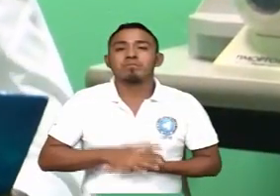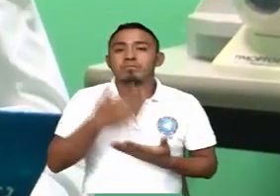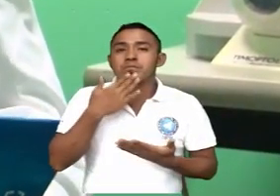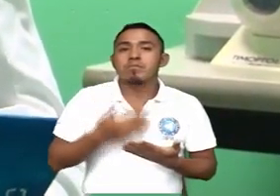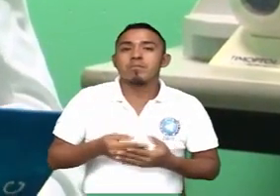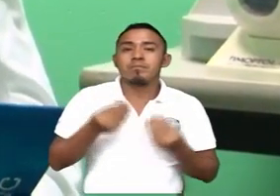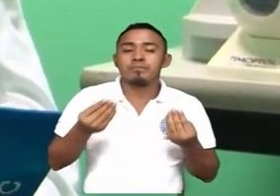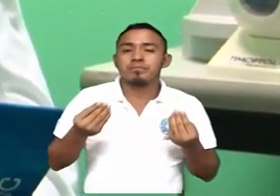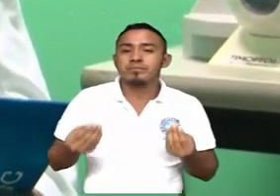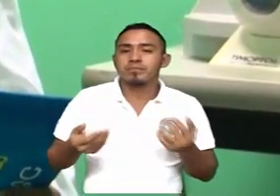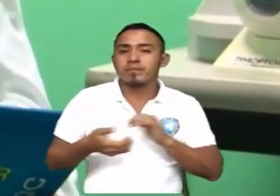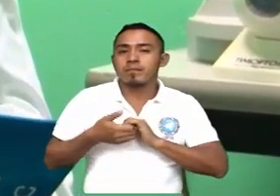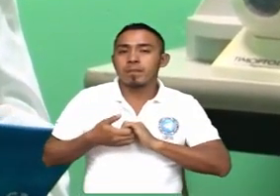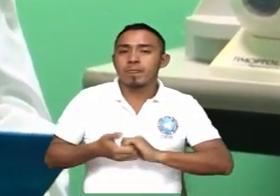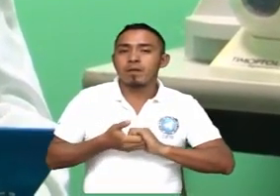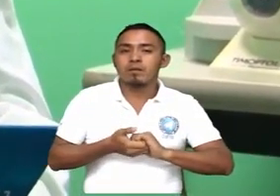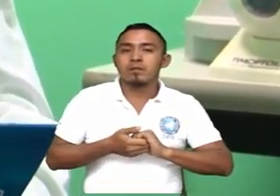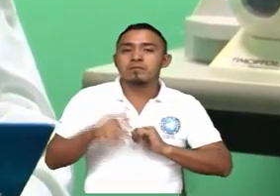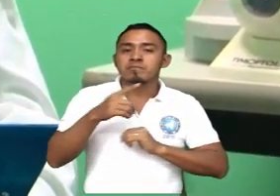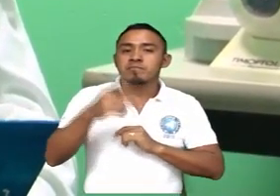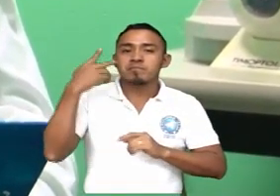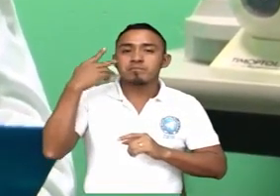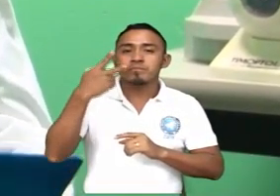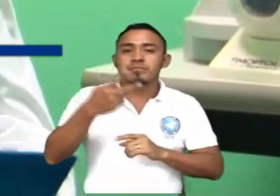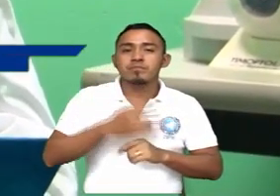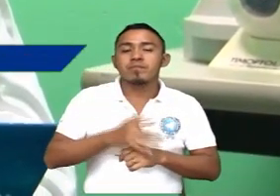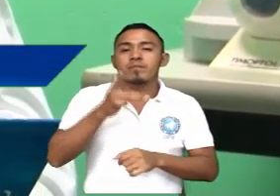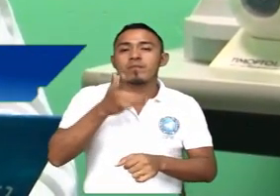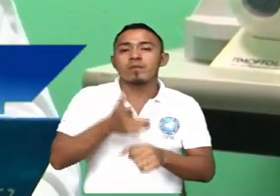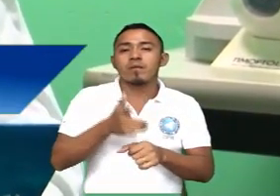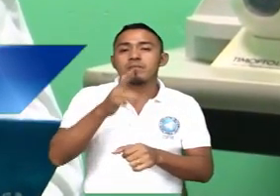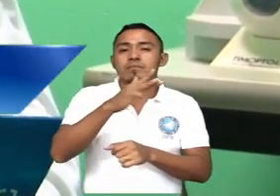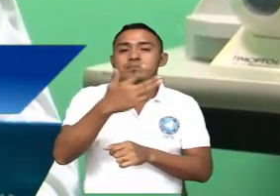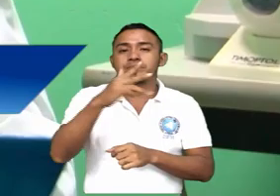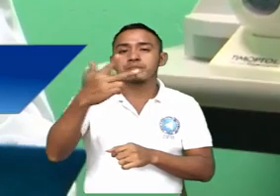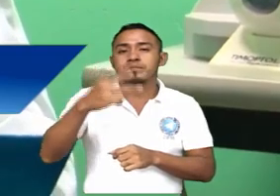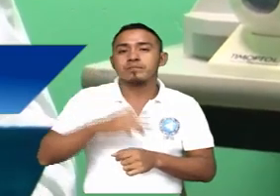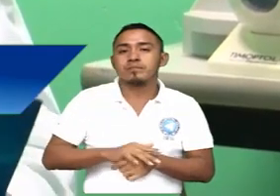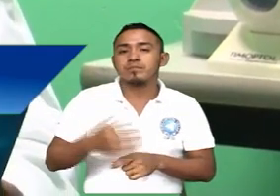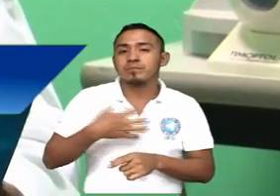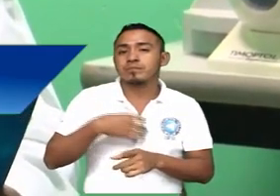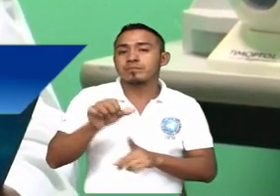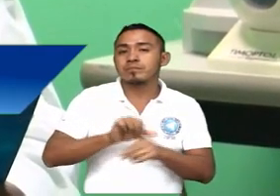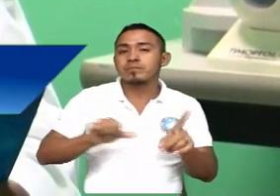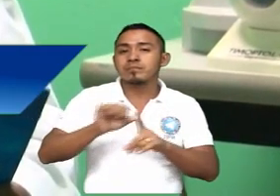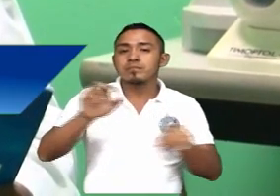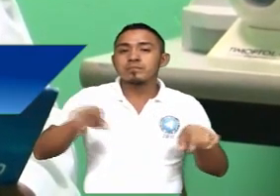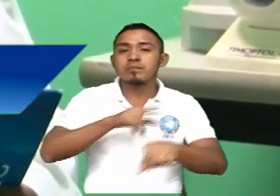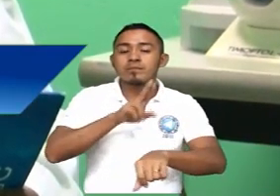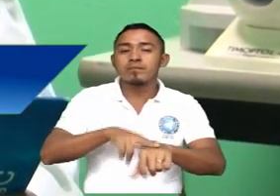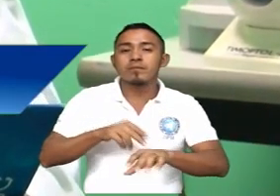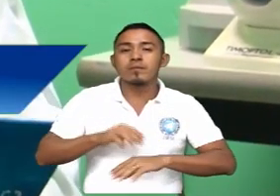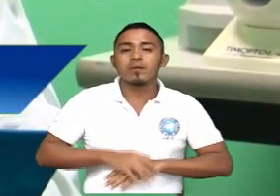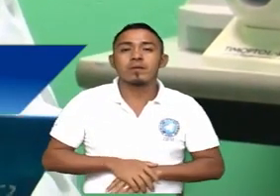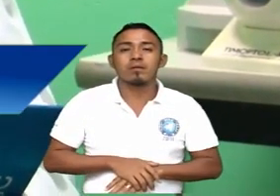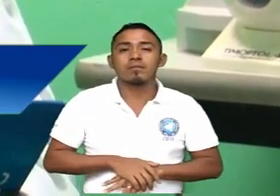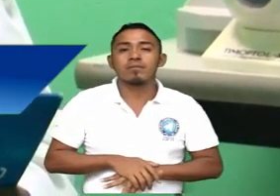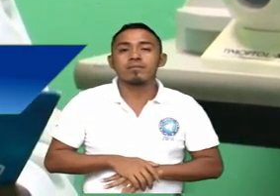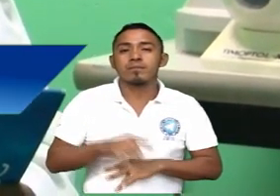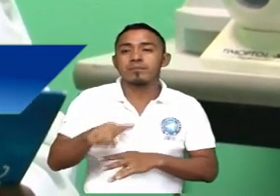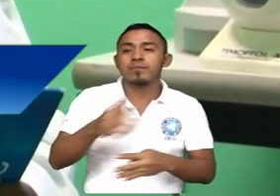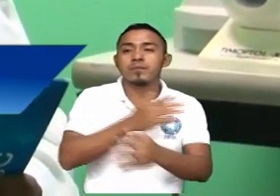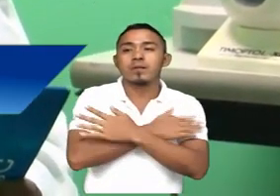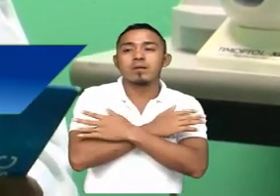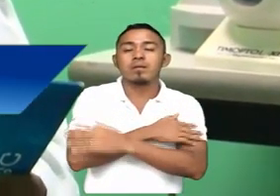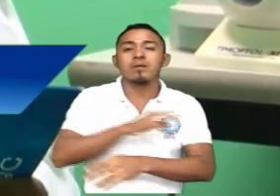Muchas gracias, amigos televidentes, por su fiel sintonía, el canal 98, el canal parlamentario, el canal de la Asamblea Nacional. Les saluda